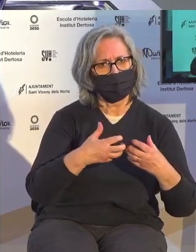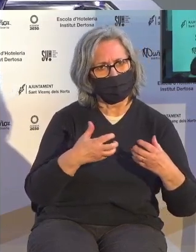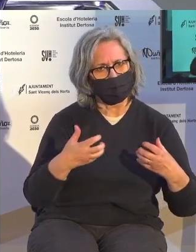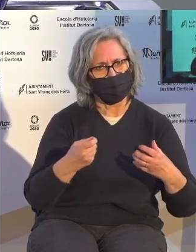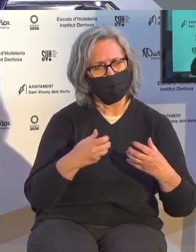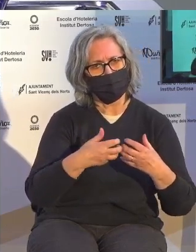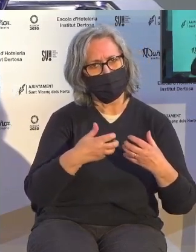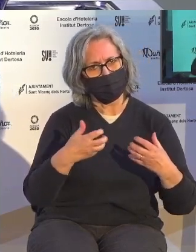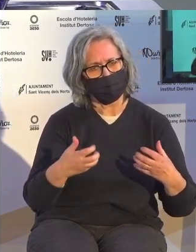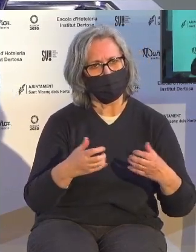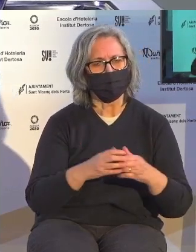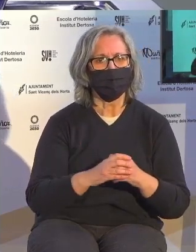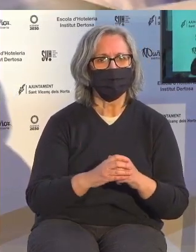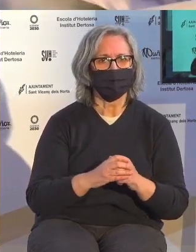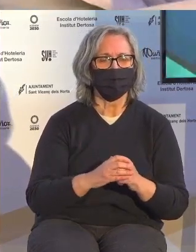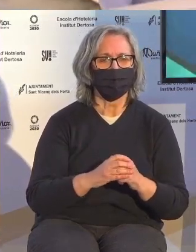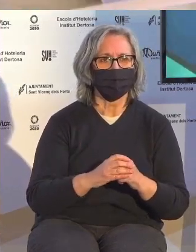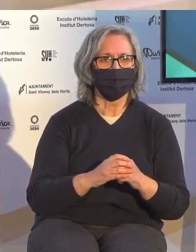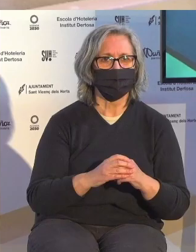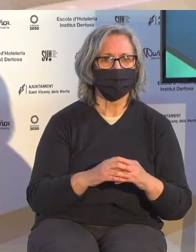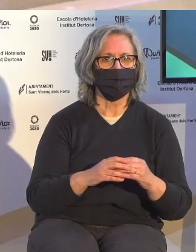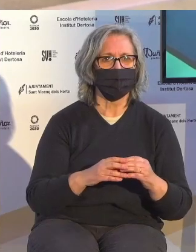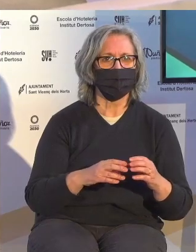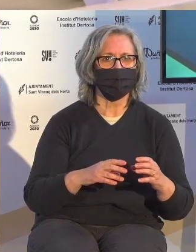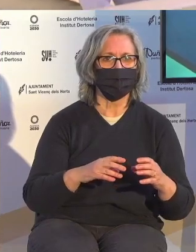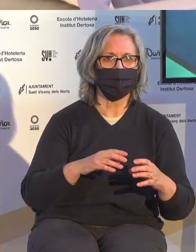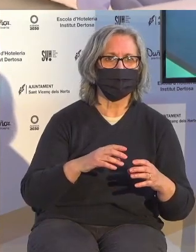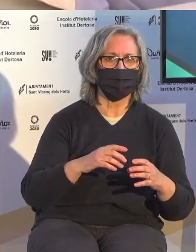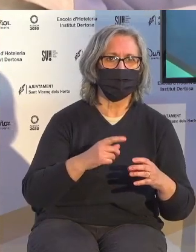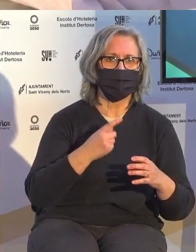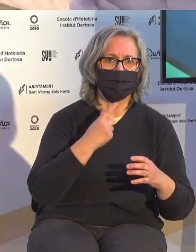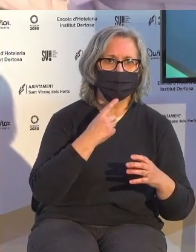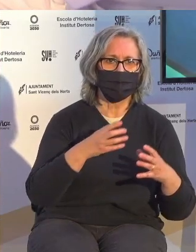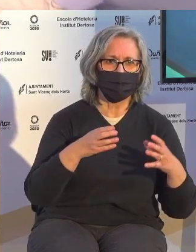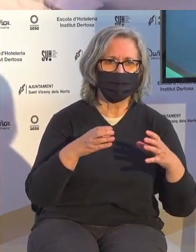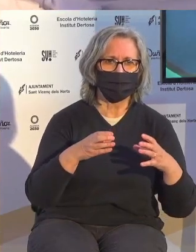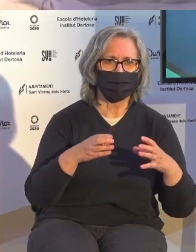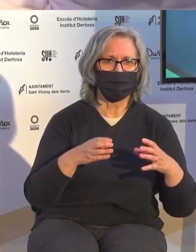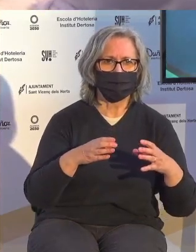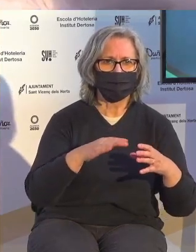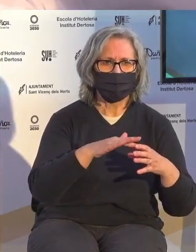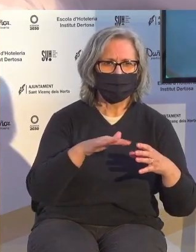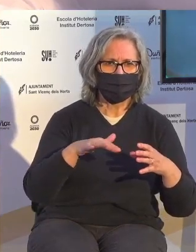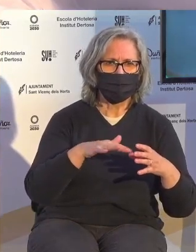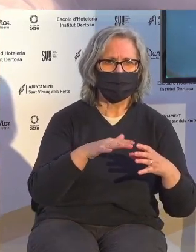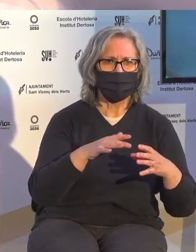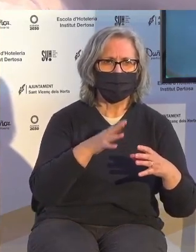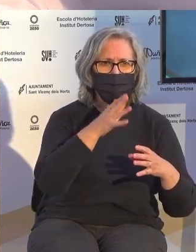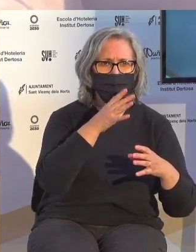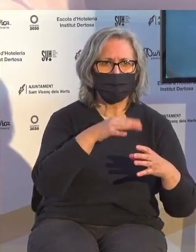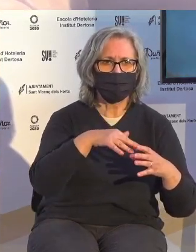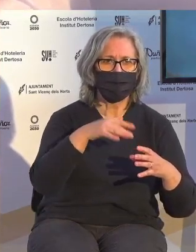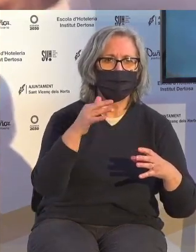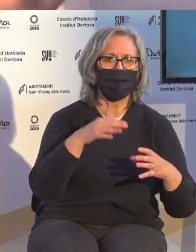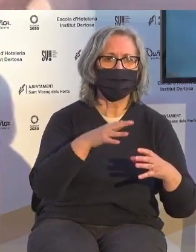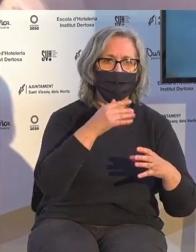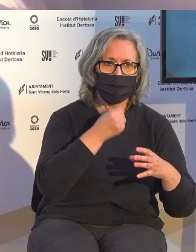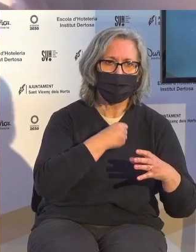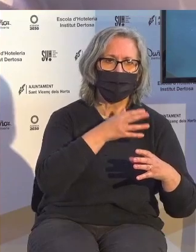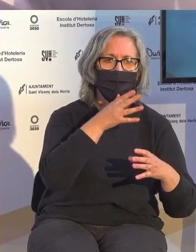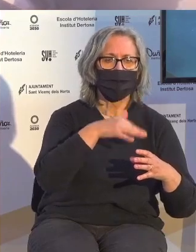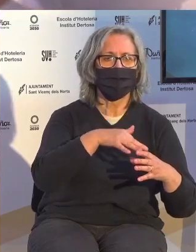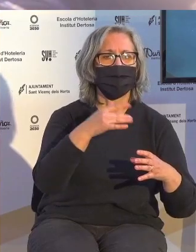podéis ver que hay mucha agua todavía evaporando está caliente y aquí hay mucha humedad